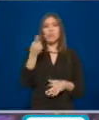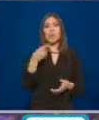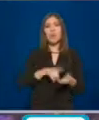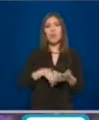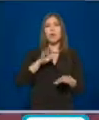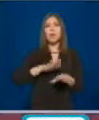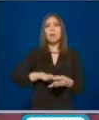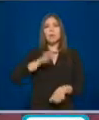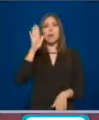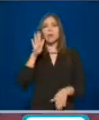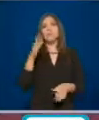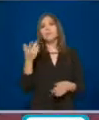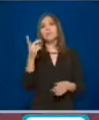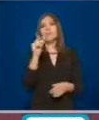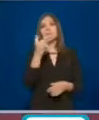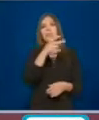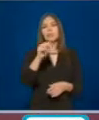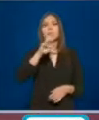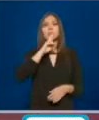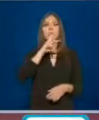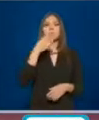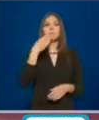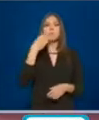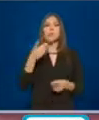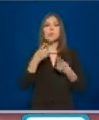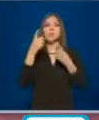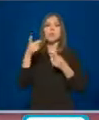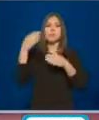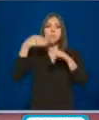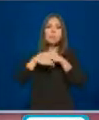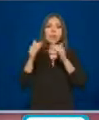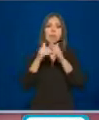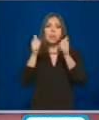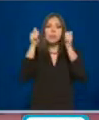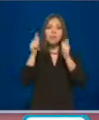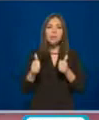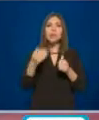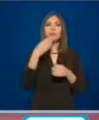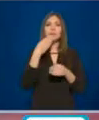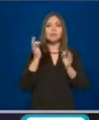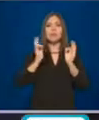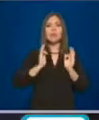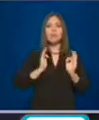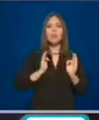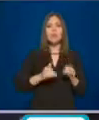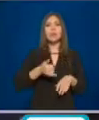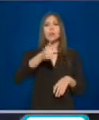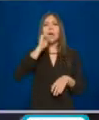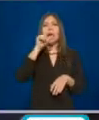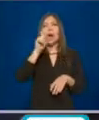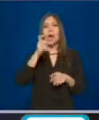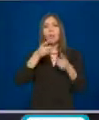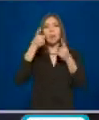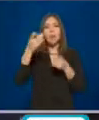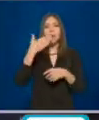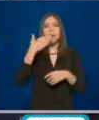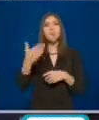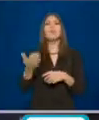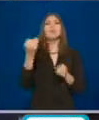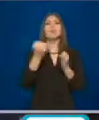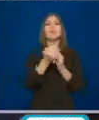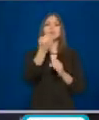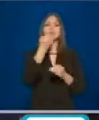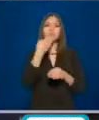comentamos. Entonces es tenerlo Sí. tranquilo, bien alimentado, bien hidratado. Y esa es la única medida, manejar eventualmente acetaminofén